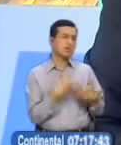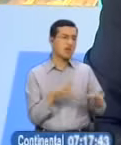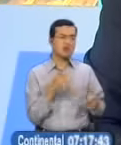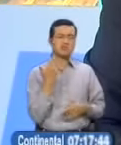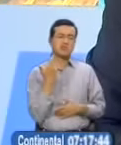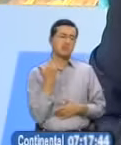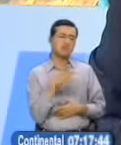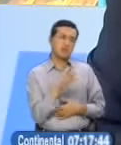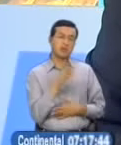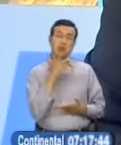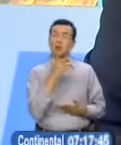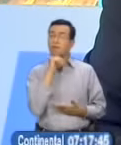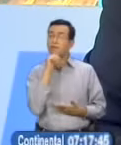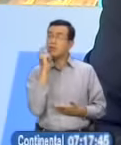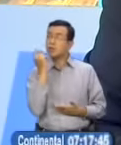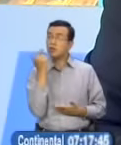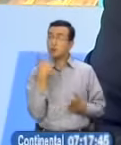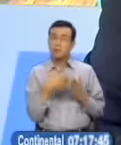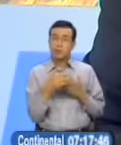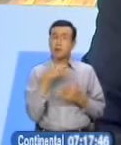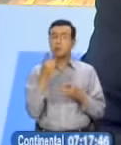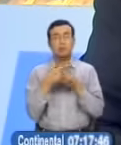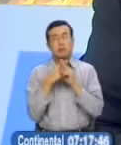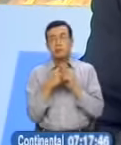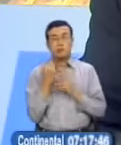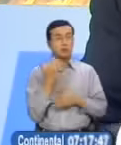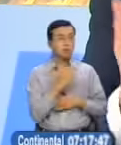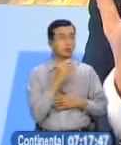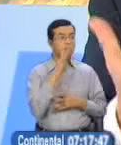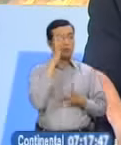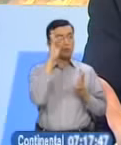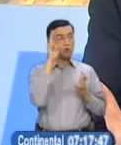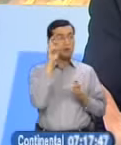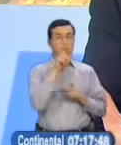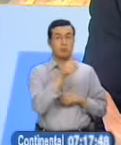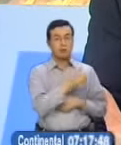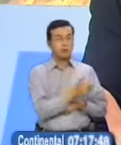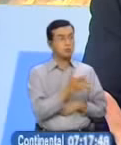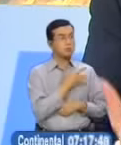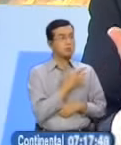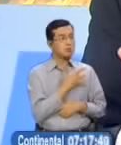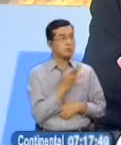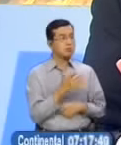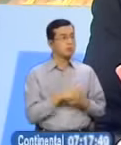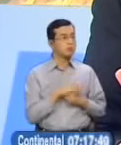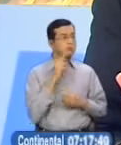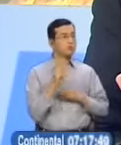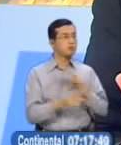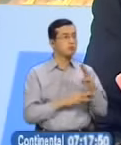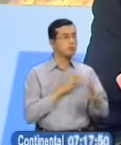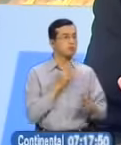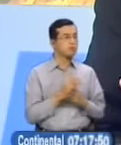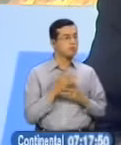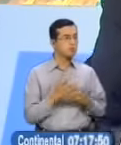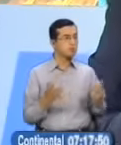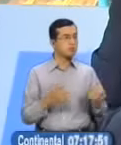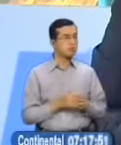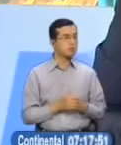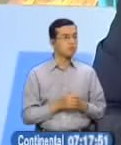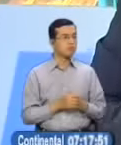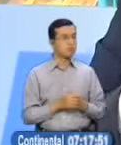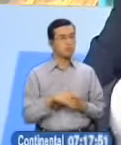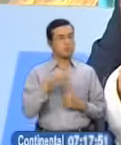a veces puede ser escasa, pero se la consigue. Me refiero al tema sensible por el tema de la humanidad. Y el mundo